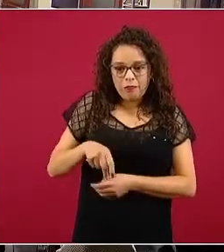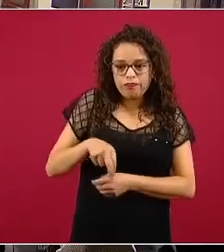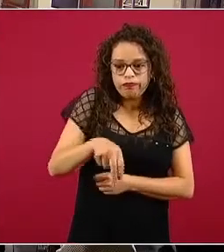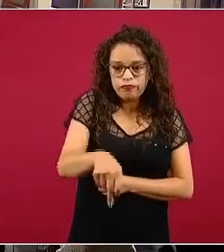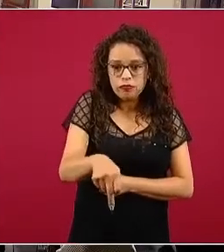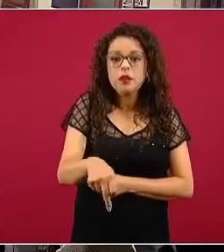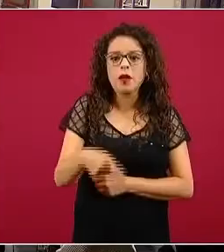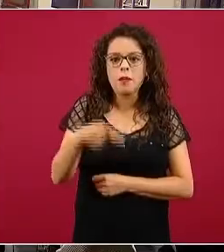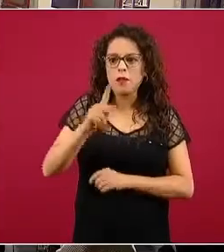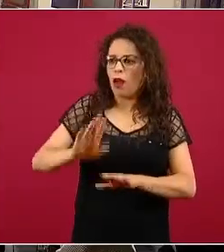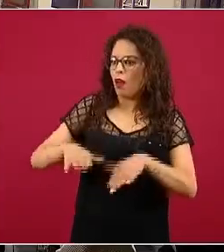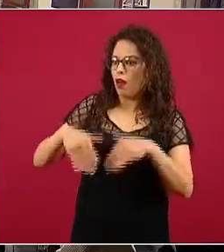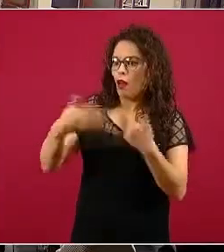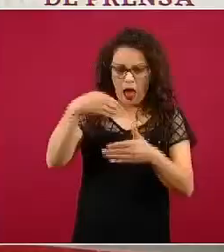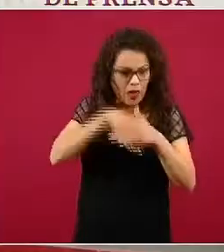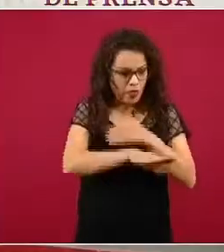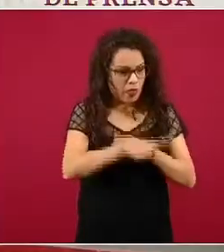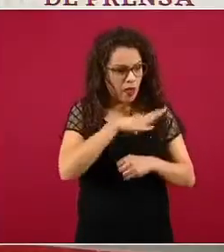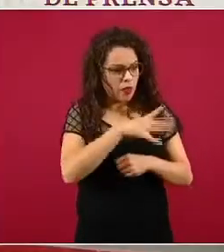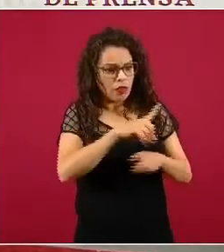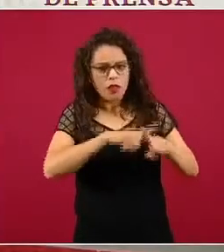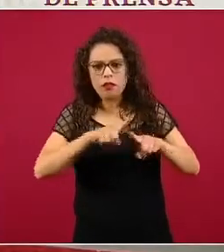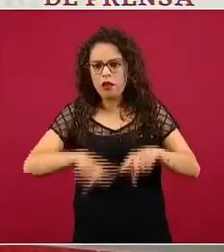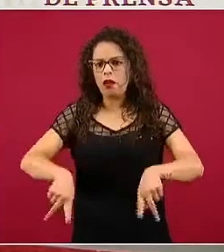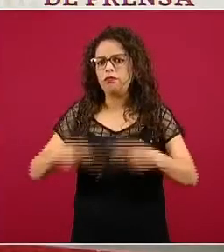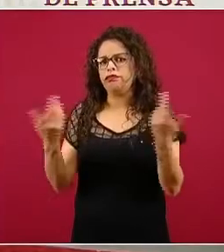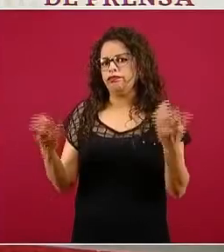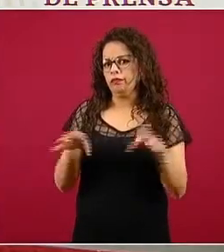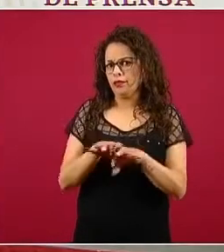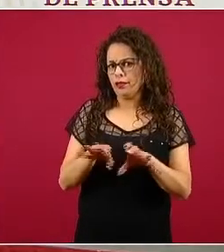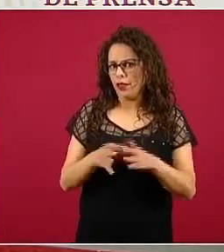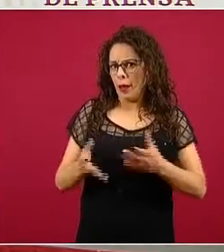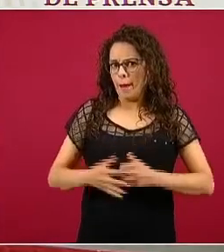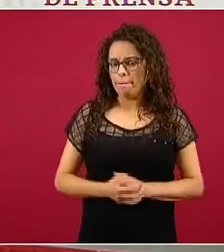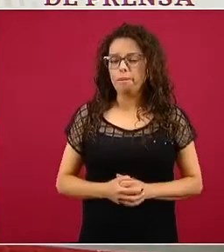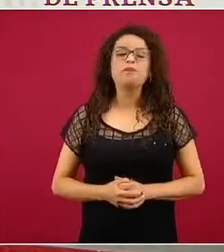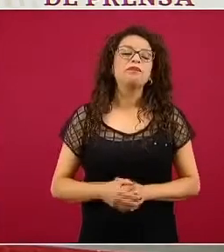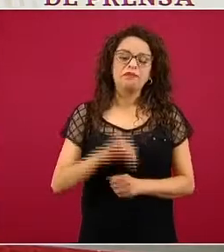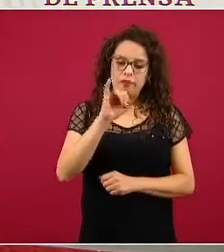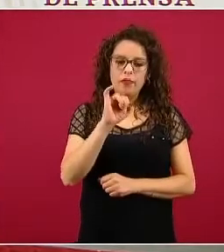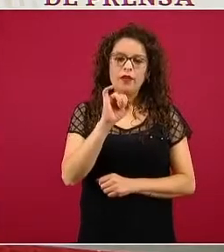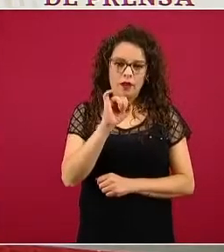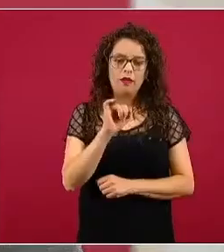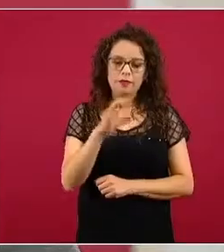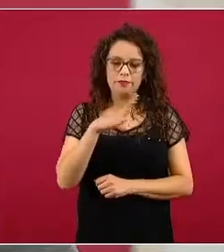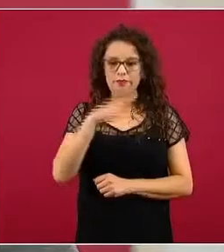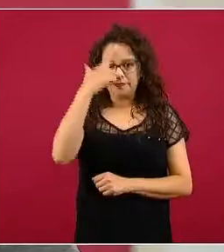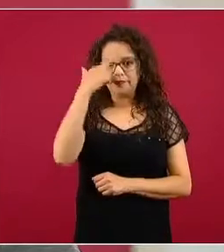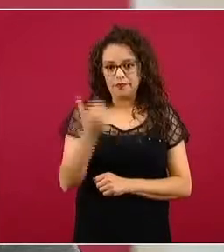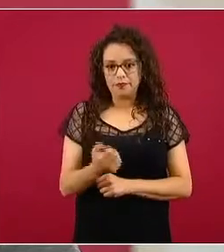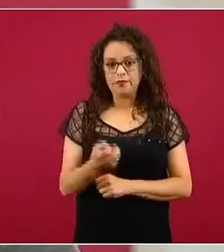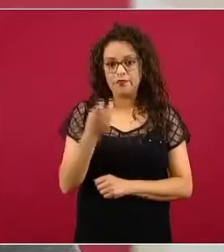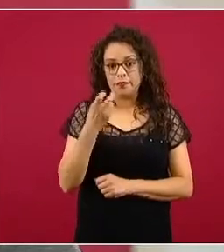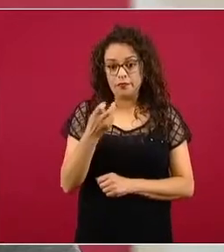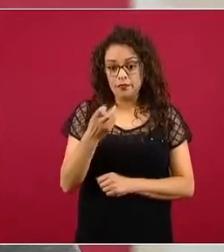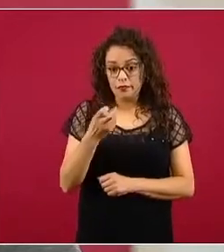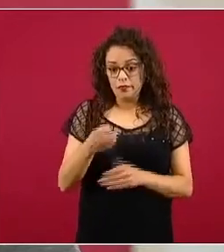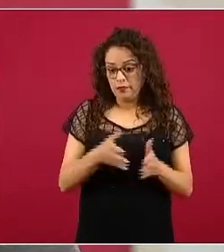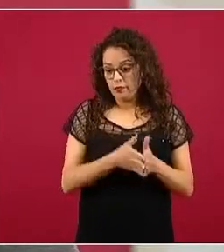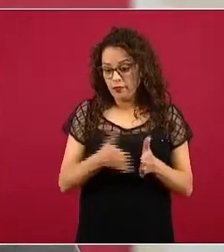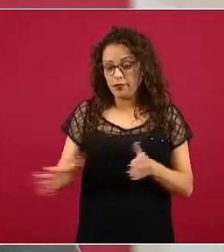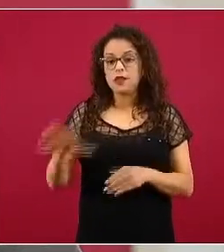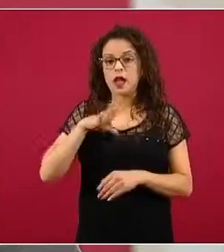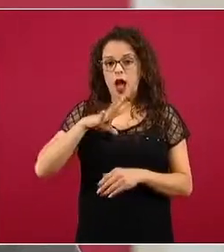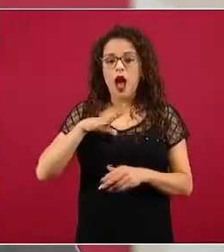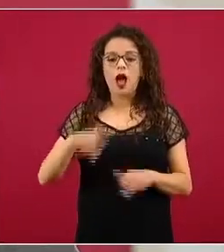tianguis. Sí, se ha trabajado, digamos, y durante este periodo se ha trabajado efectivamente porque hay comercio dentro del metro.